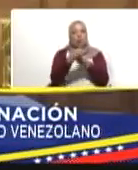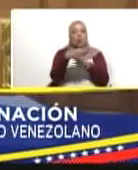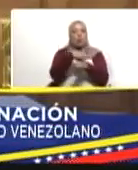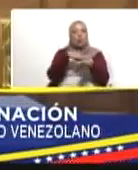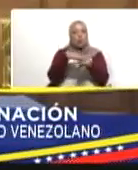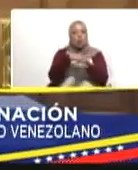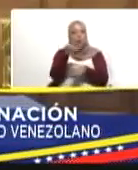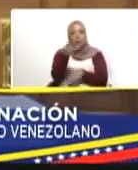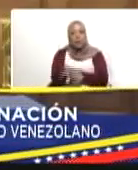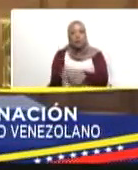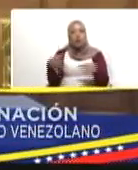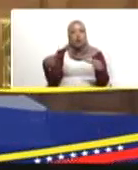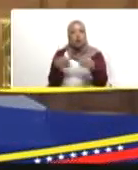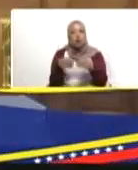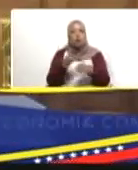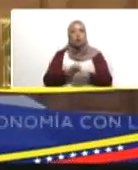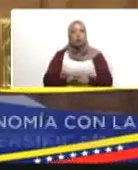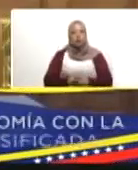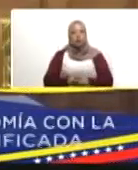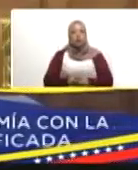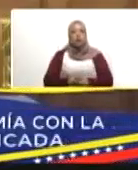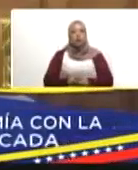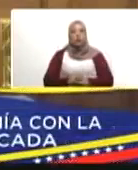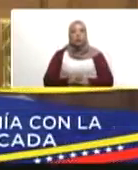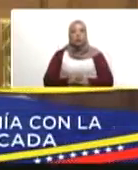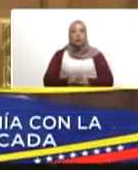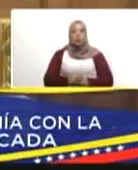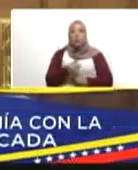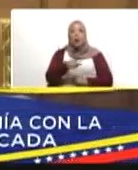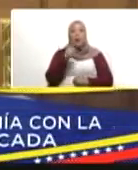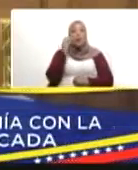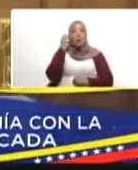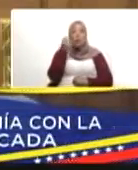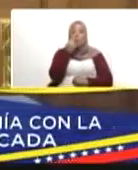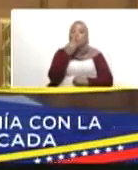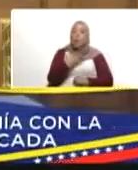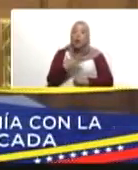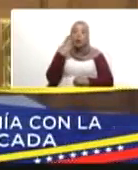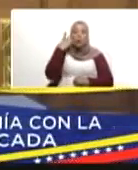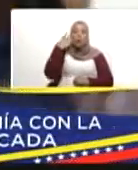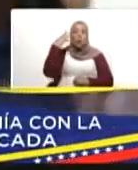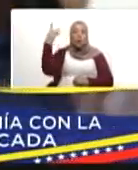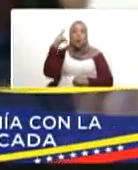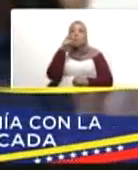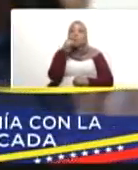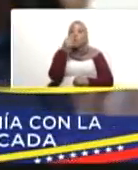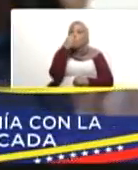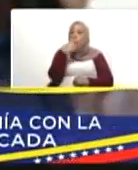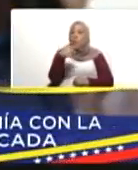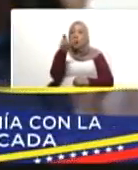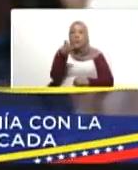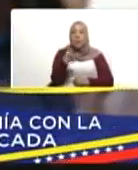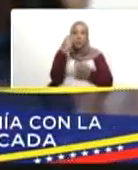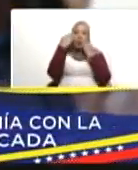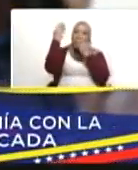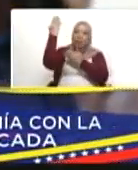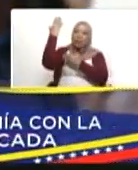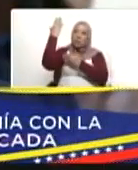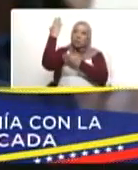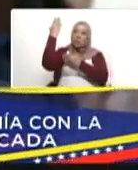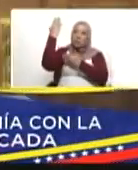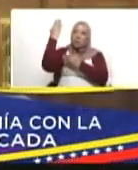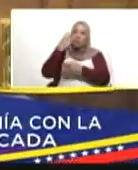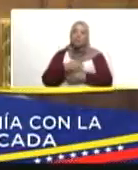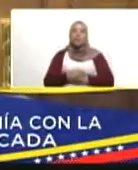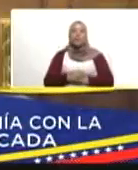y con el equipo y Ernesto que es muy creativo siempre Ernesto Villegas por Ja Si algo Tienes